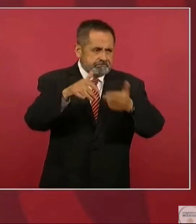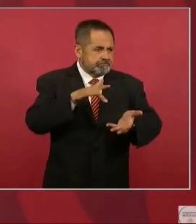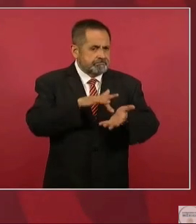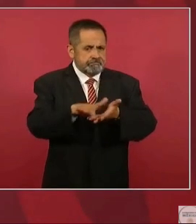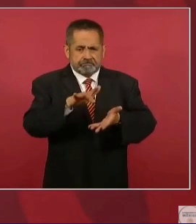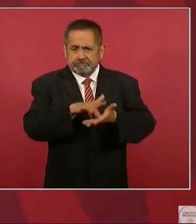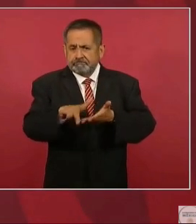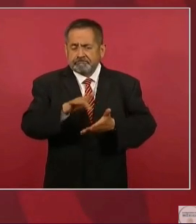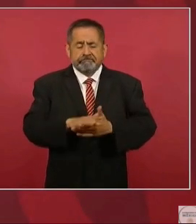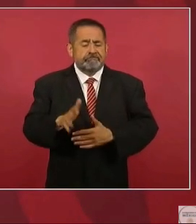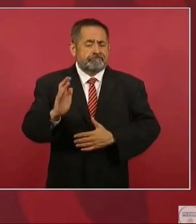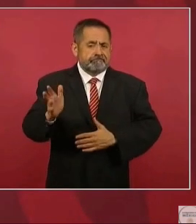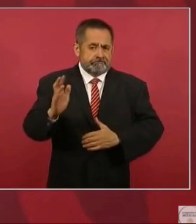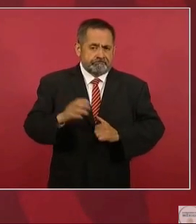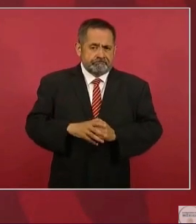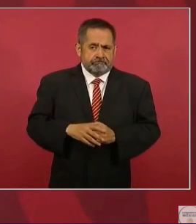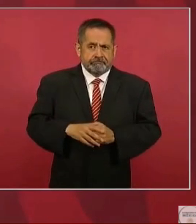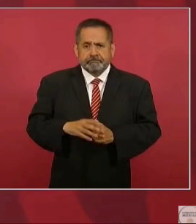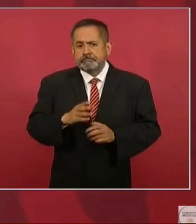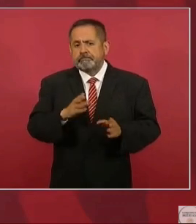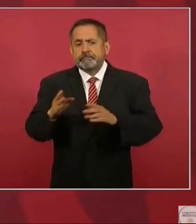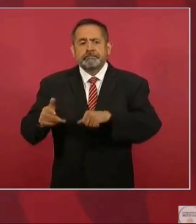En el caso de Honduras,